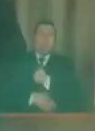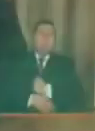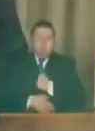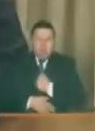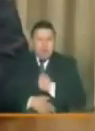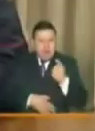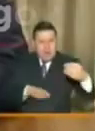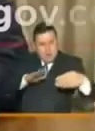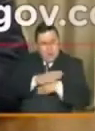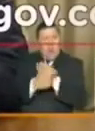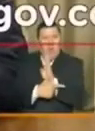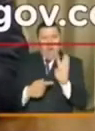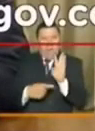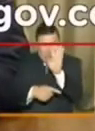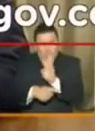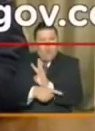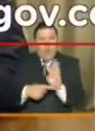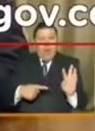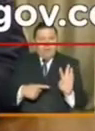Ingresen a la página web